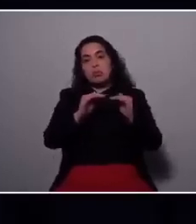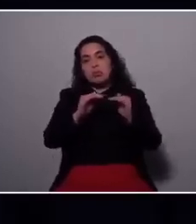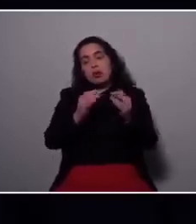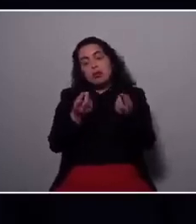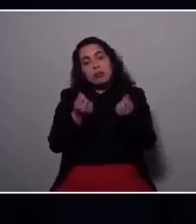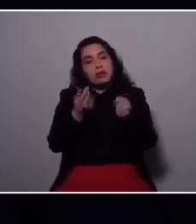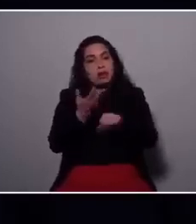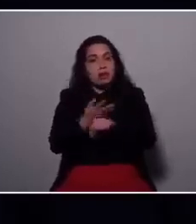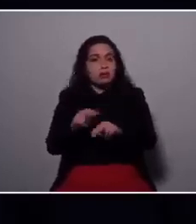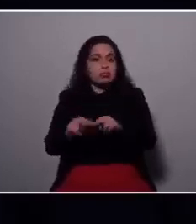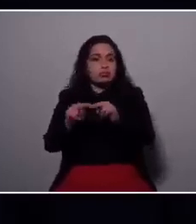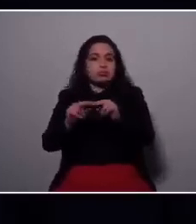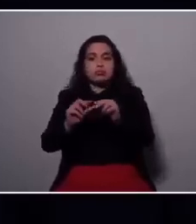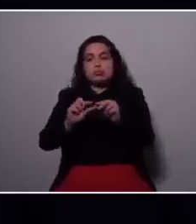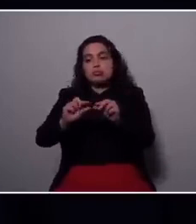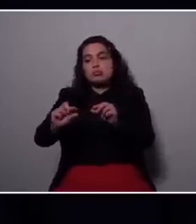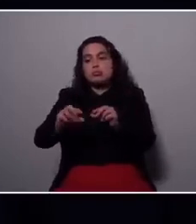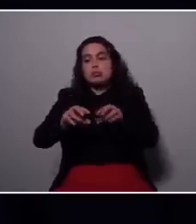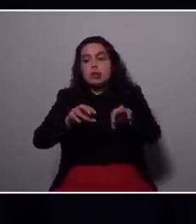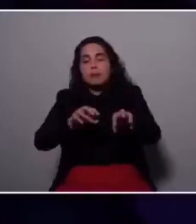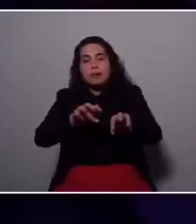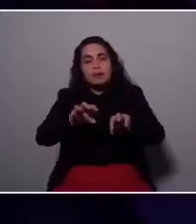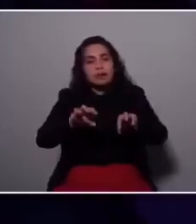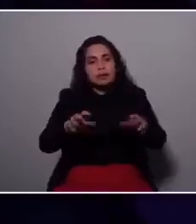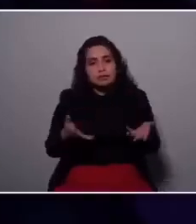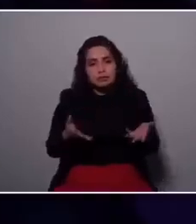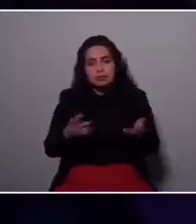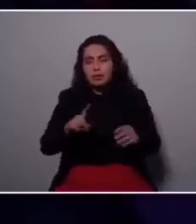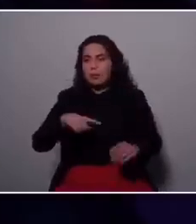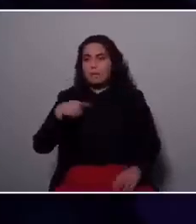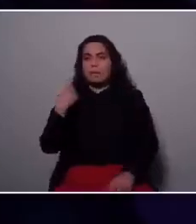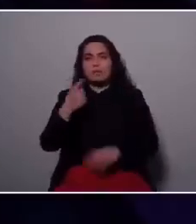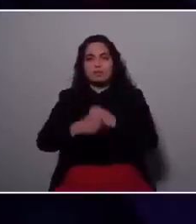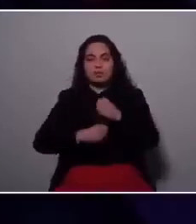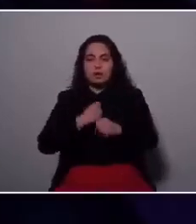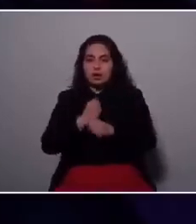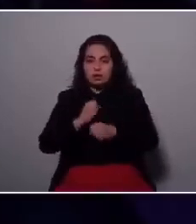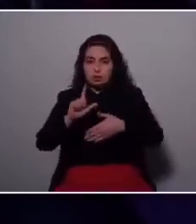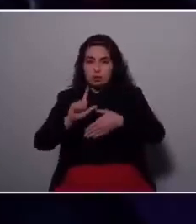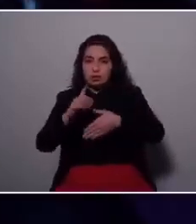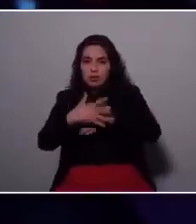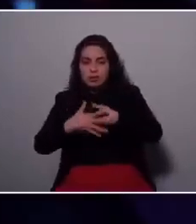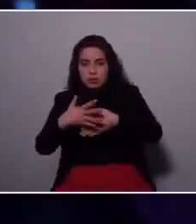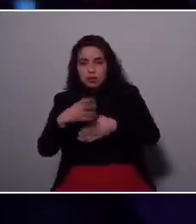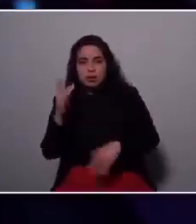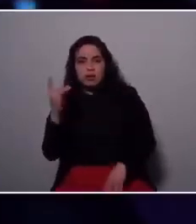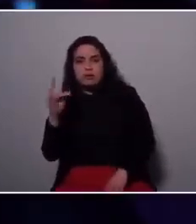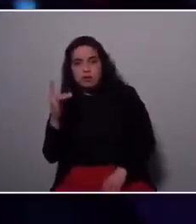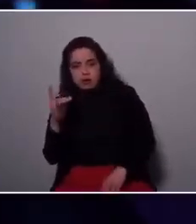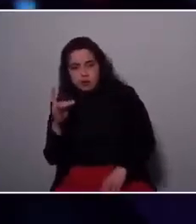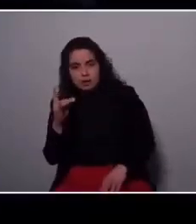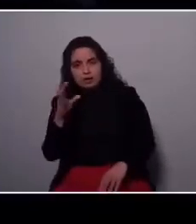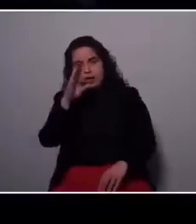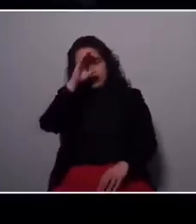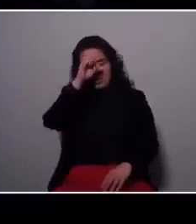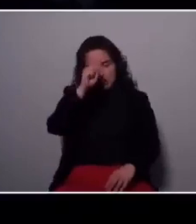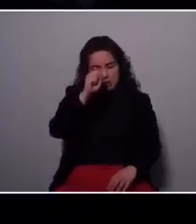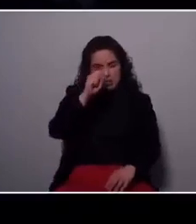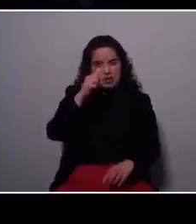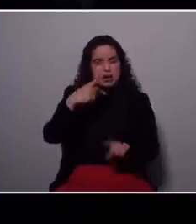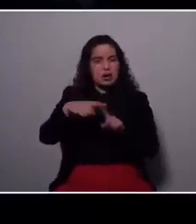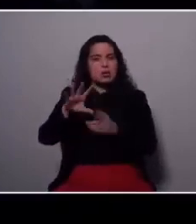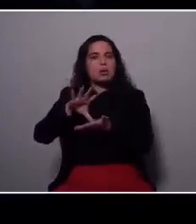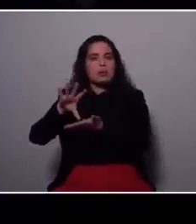Esto es tan así que el próximo año vamos a tener el peor crecimiento de América Latina. Va a crecer más Haití, va a crecer más Bolivia, todos van a crecer más. Desde